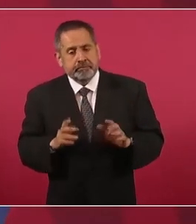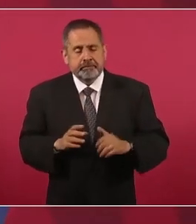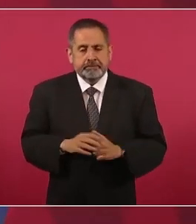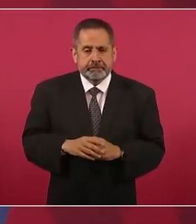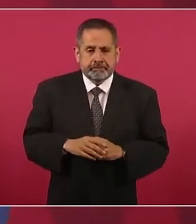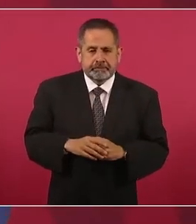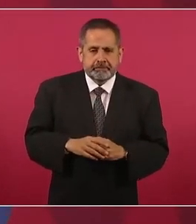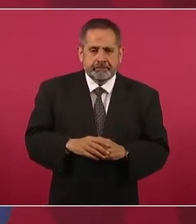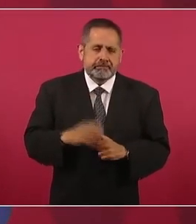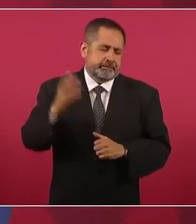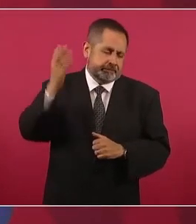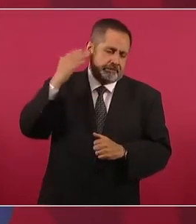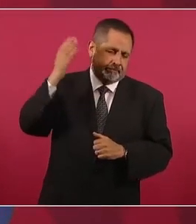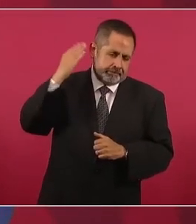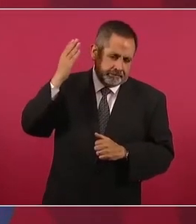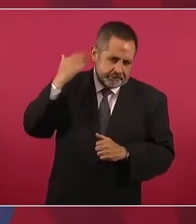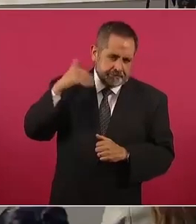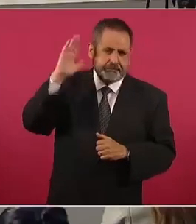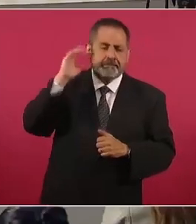había